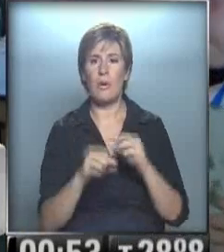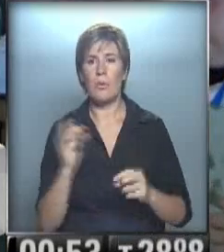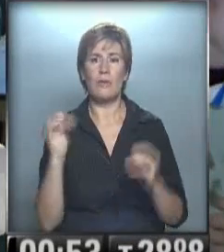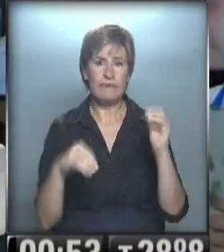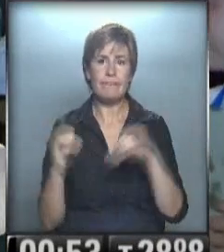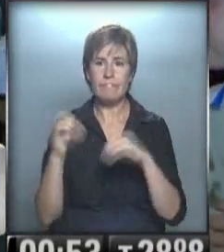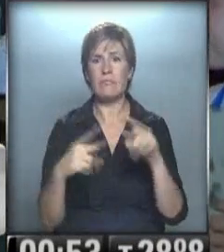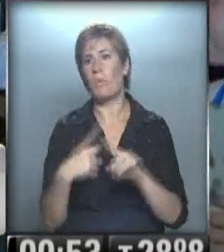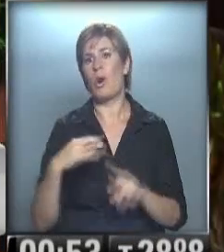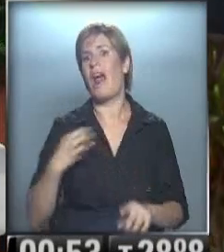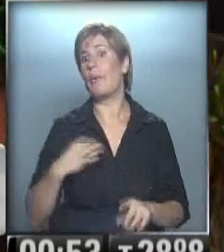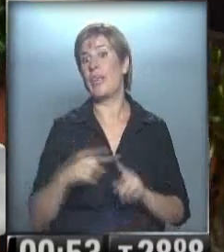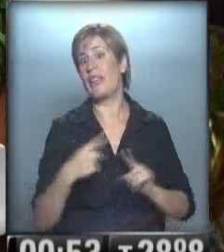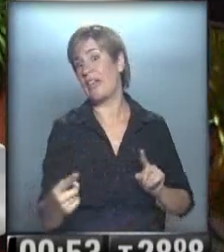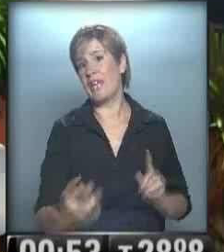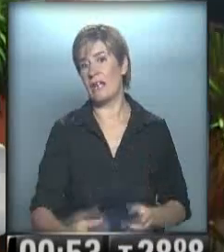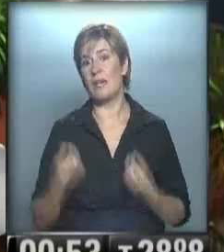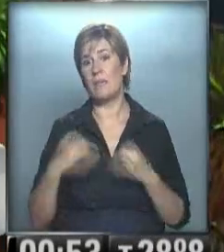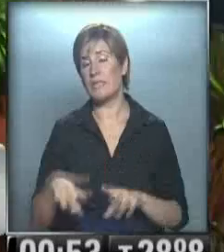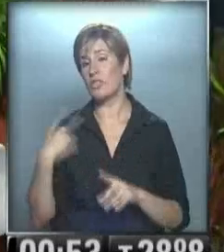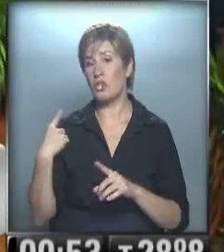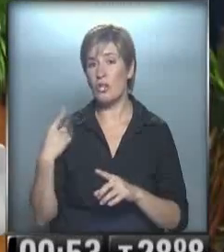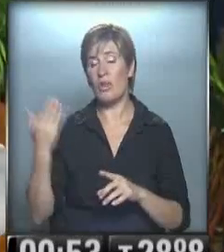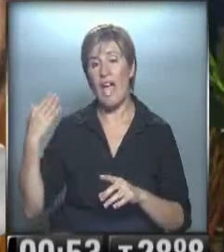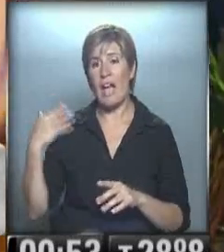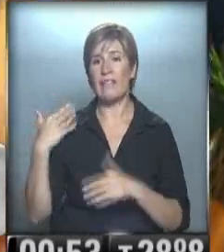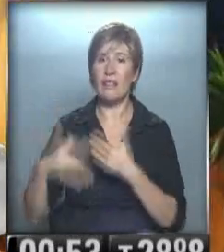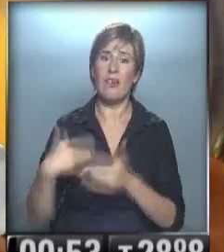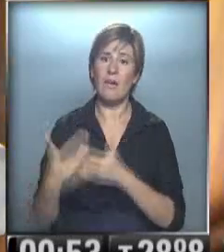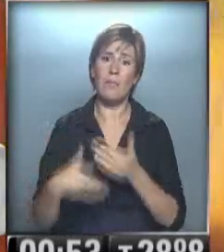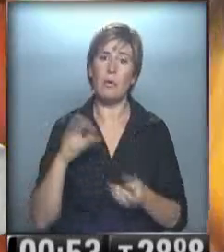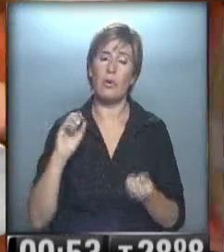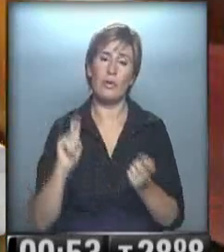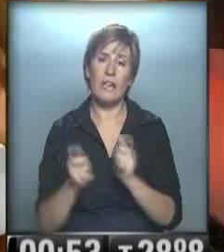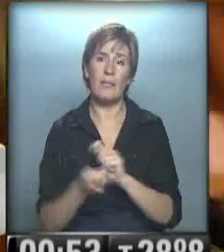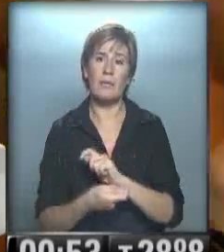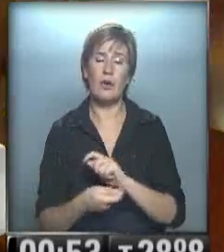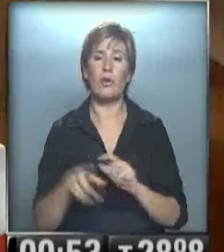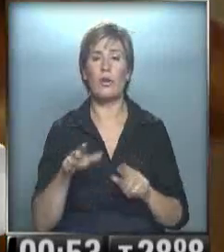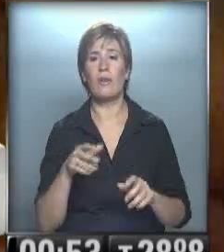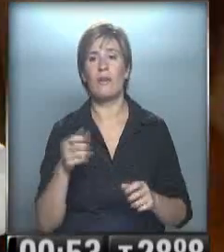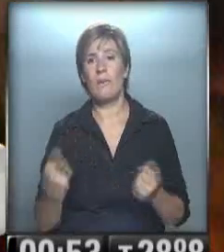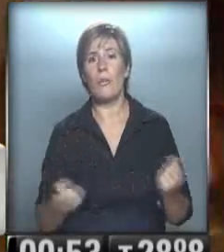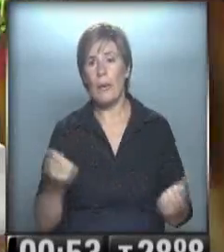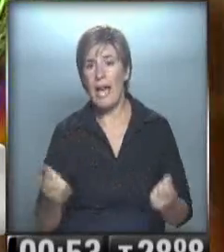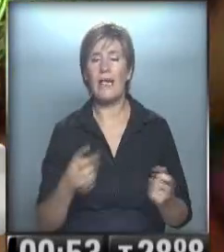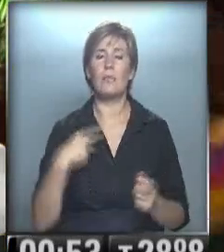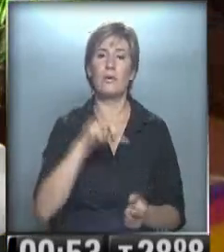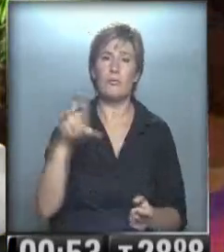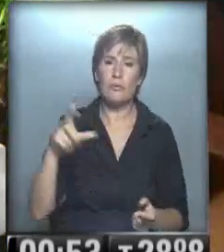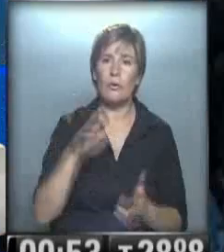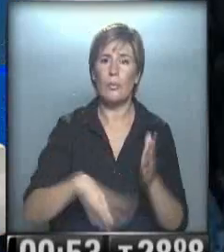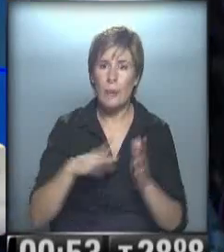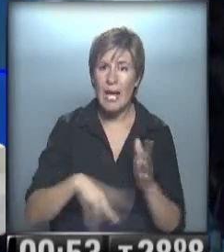nos fue dando, ¿no? Se arrancó de una manera, después vino la técnica de cartapestas, se le incorporó movimiento, después goma espuma, después se le